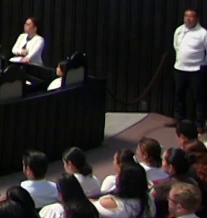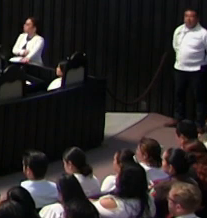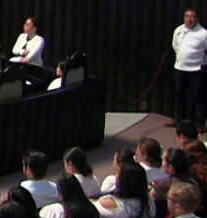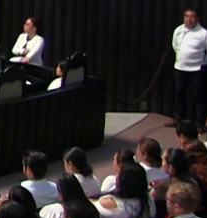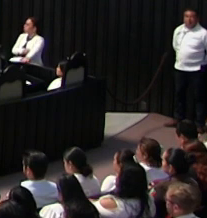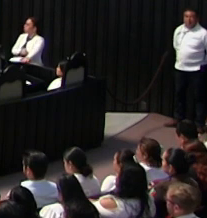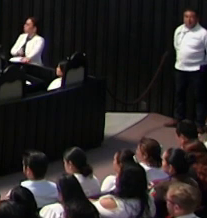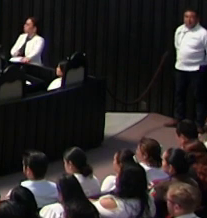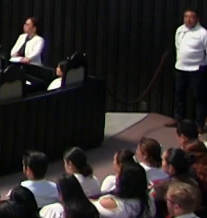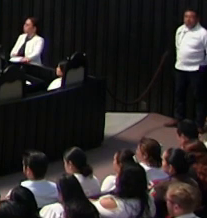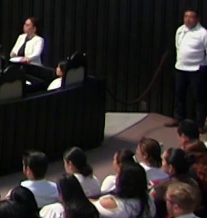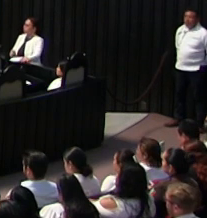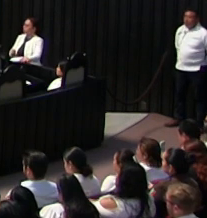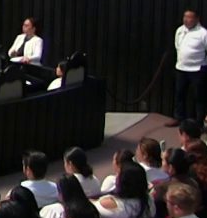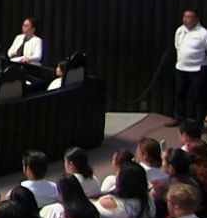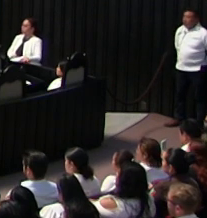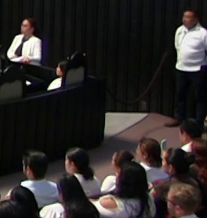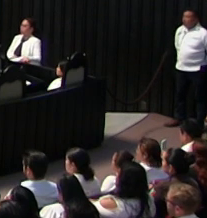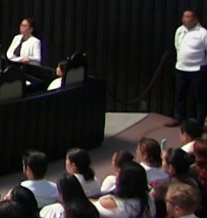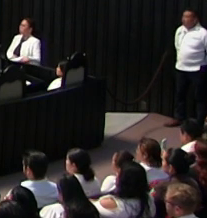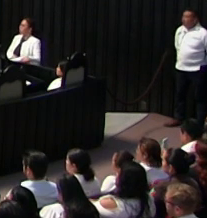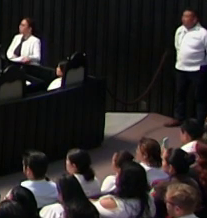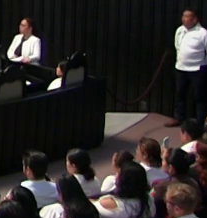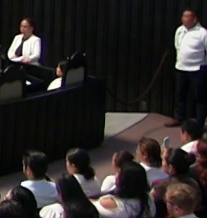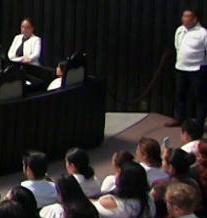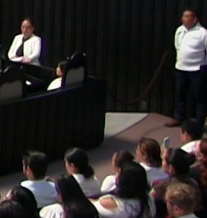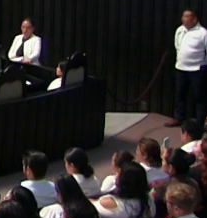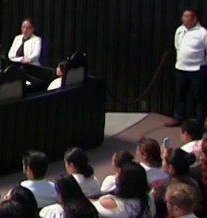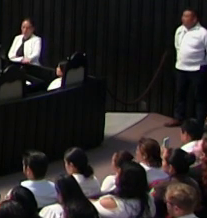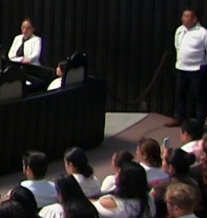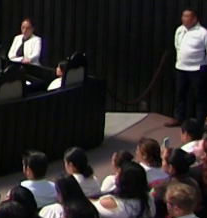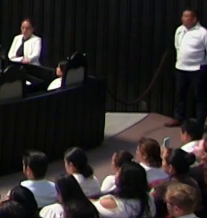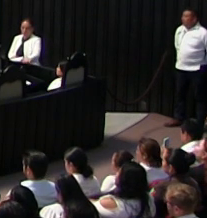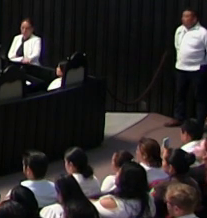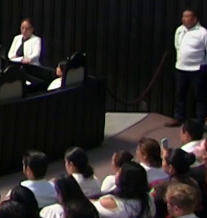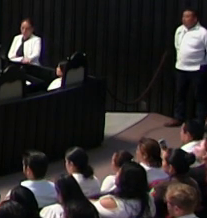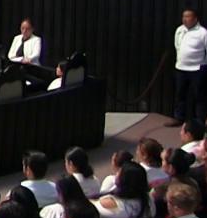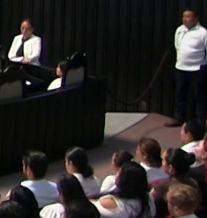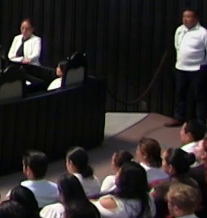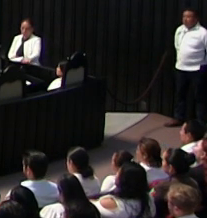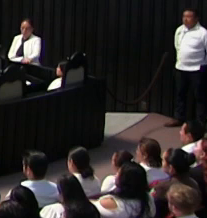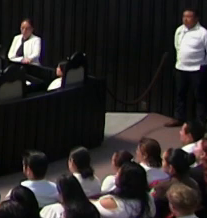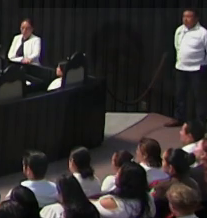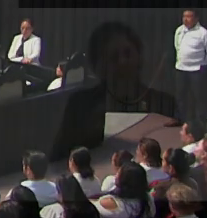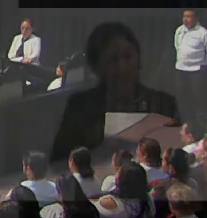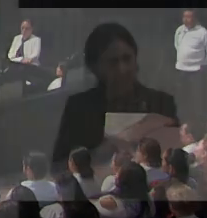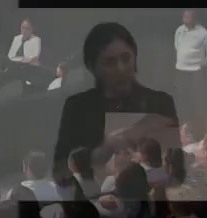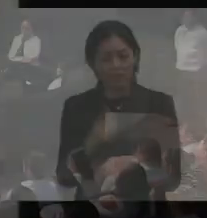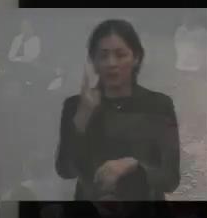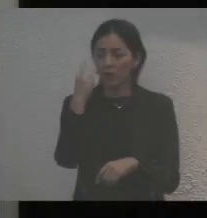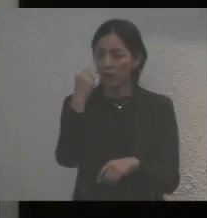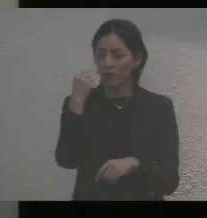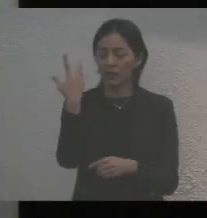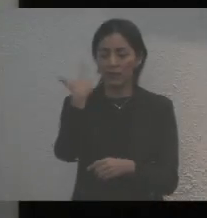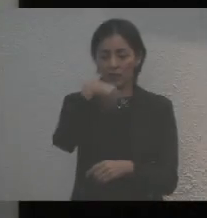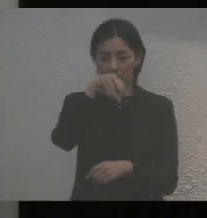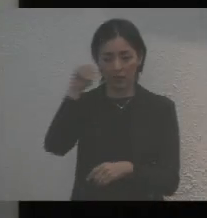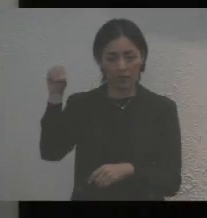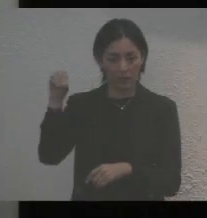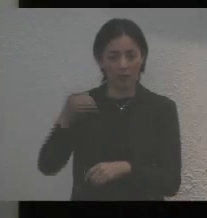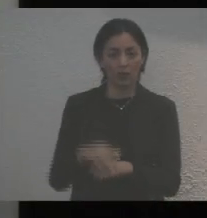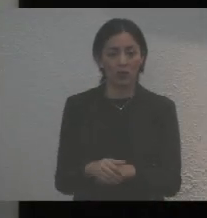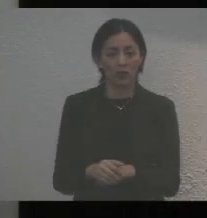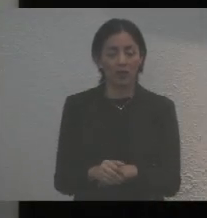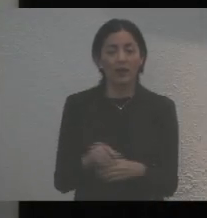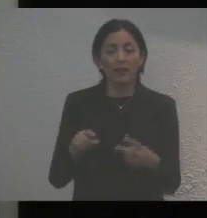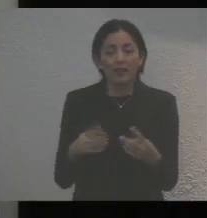diputados, procedo a leer el decreto por el que se declara el Día del Policía de Quintana Roo y